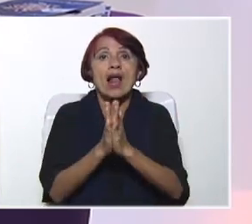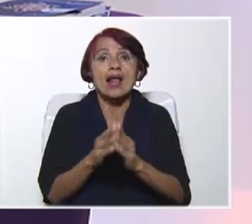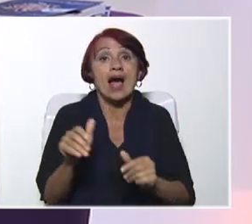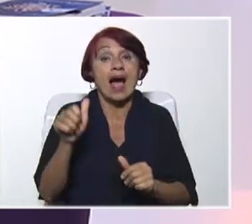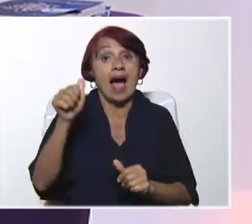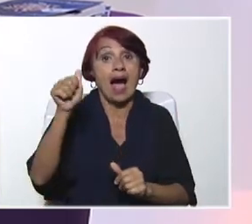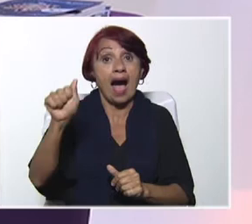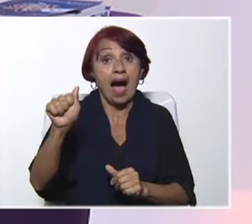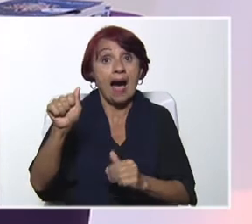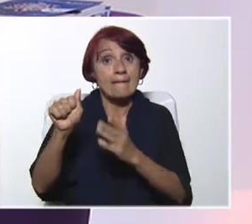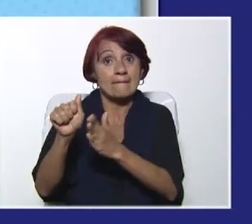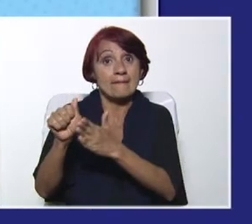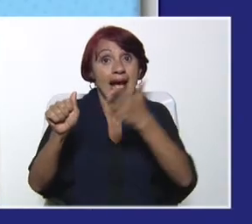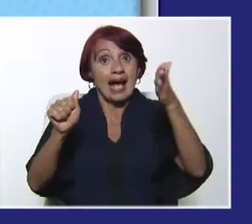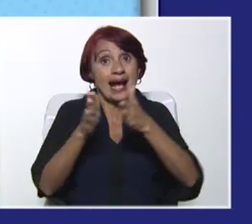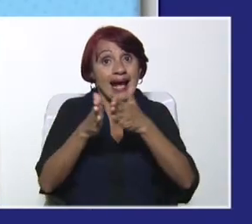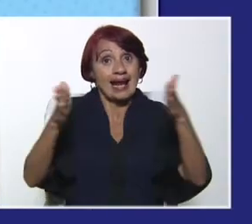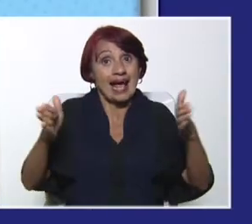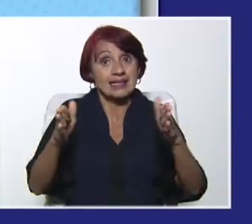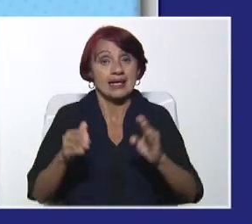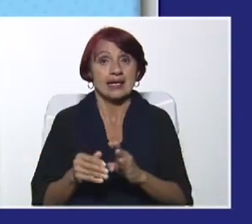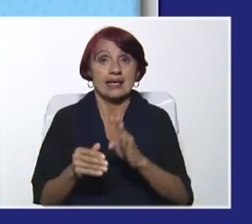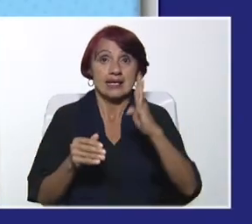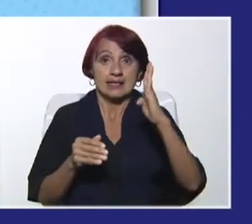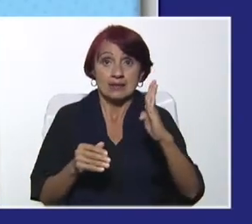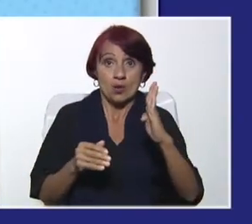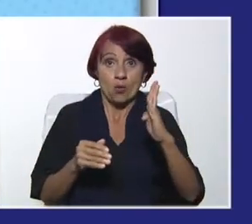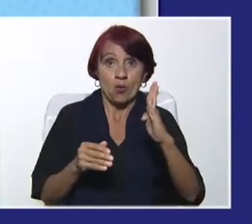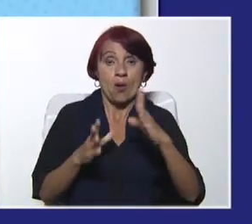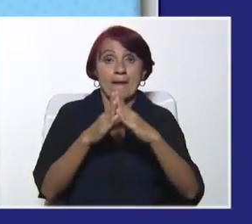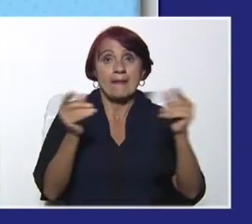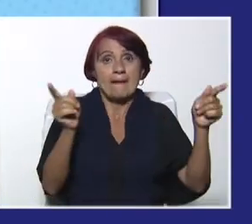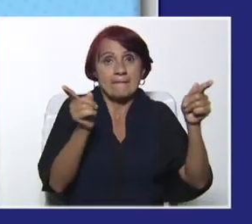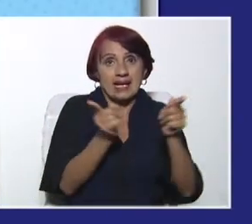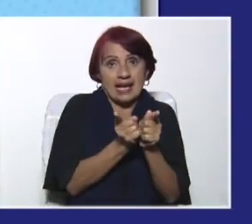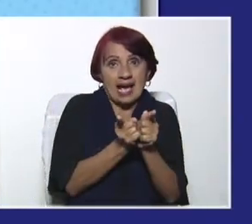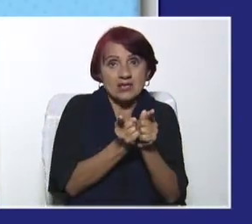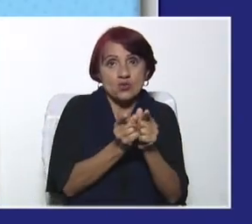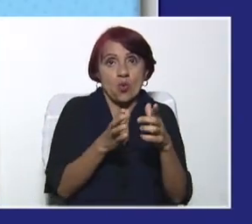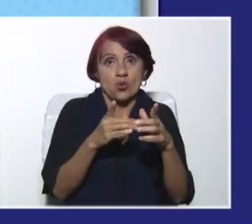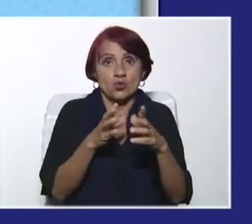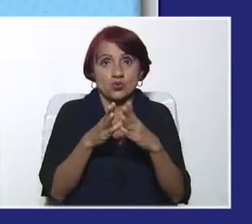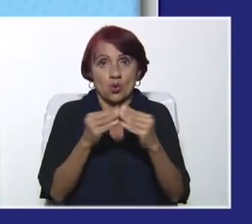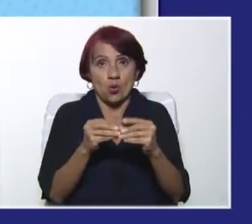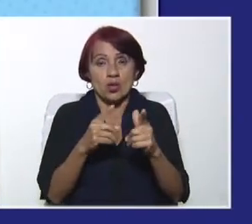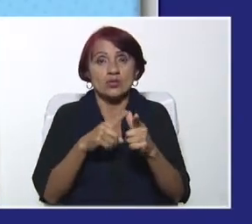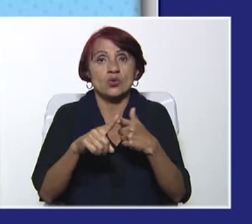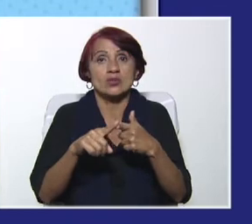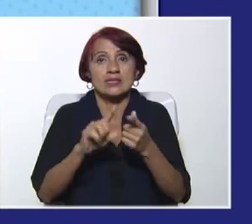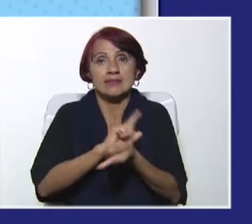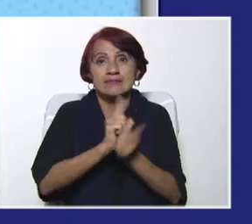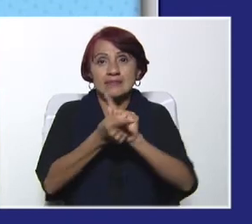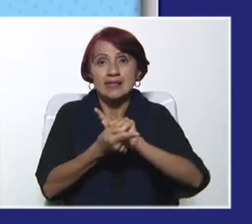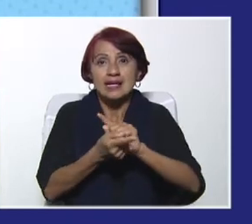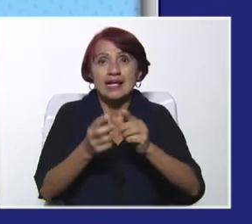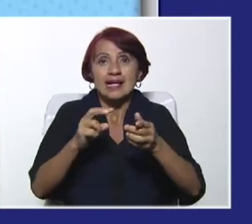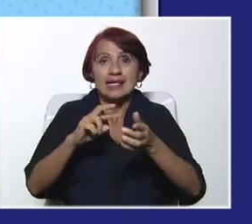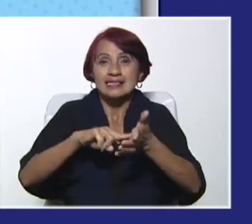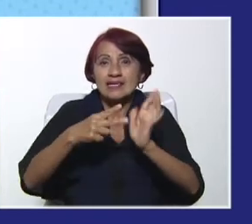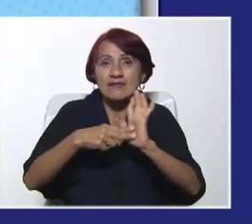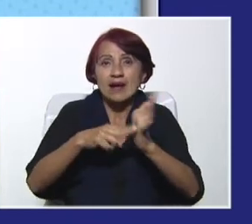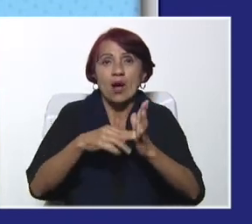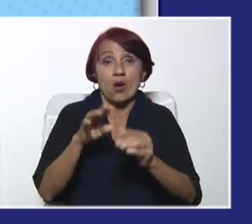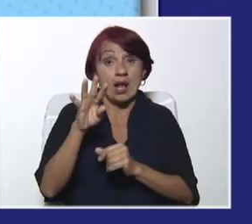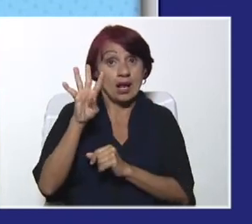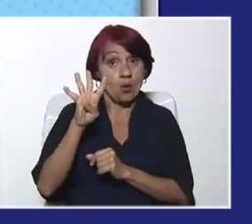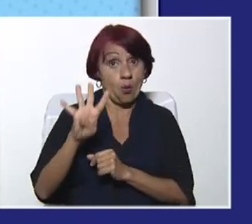más grande, y 4, el segmento más pequeño. A través de la transposición de términos, el 4